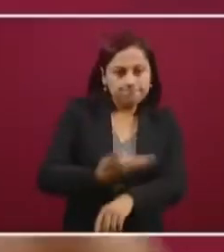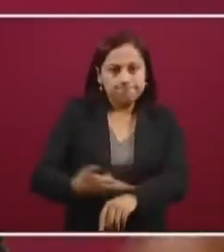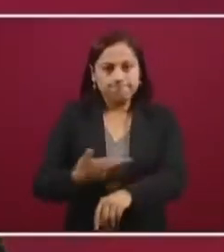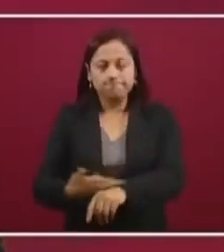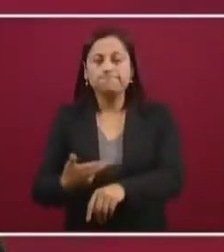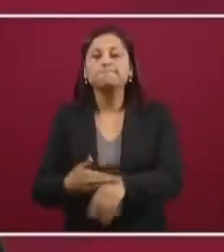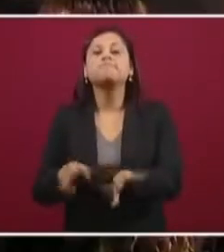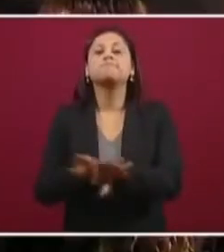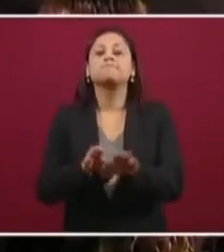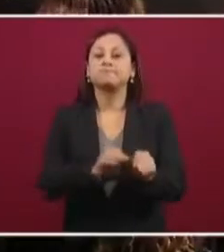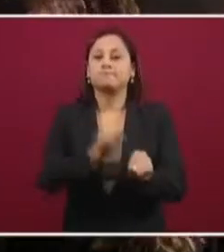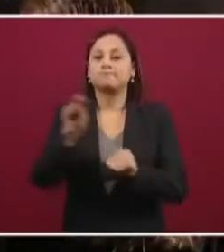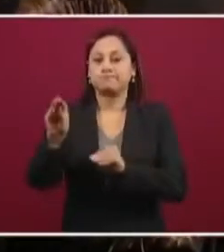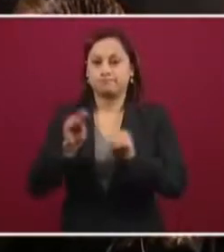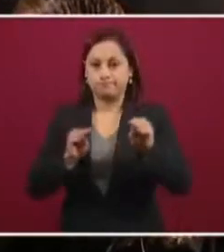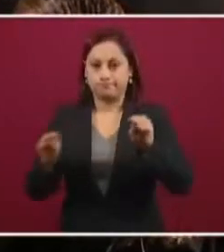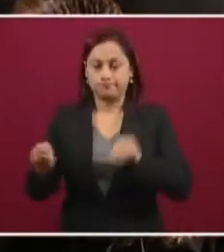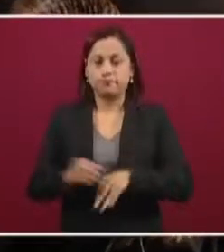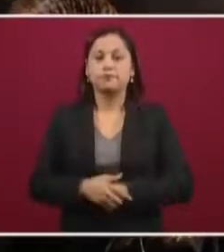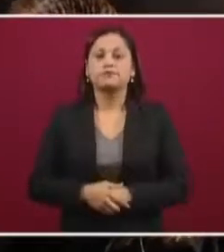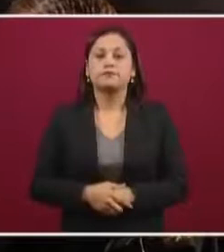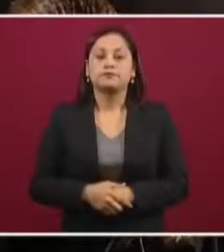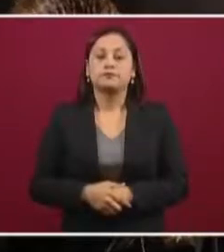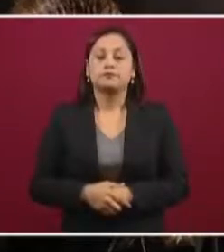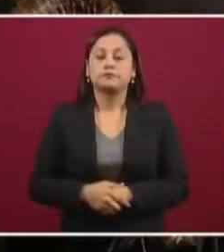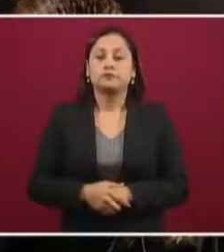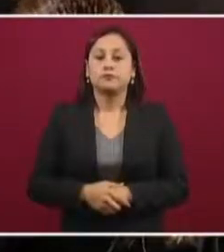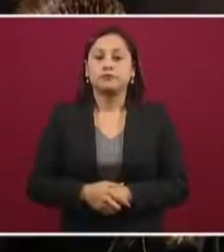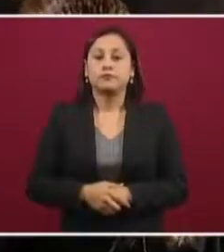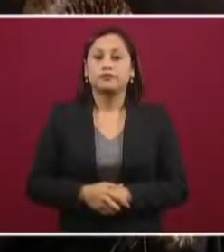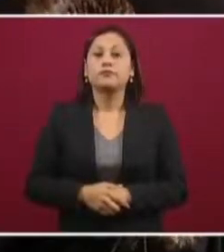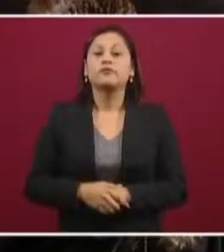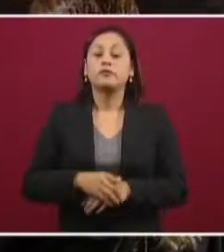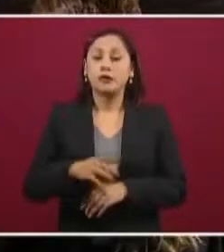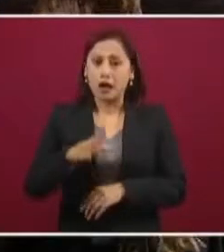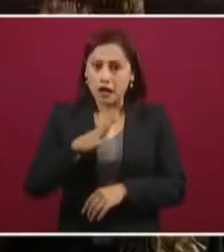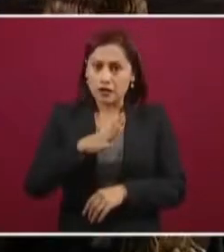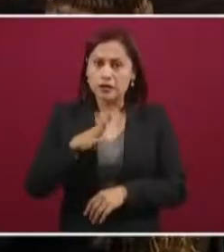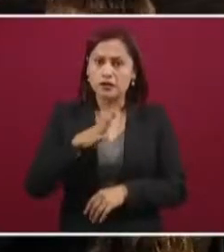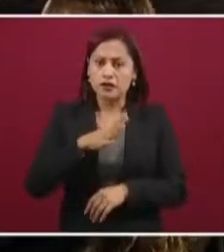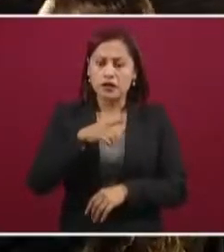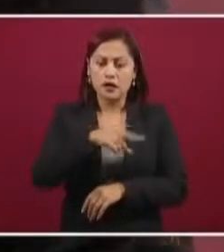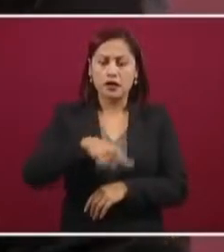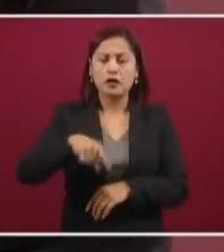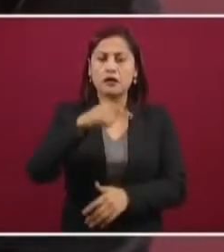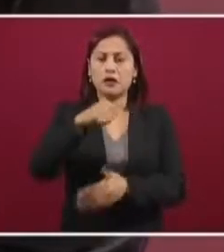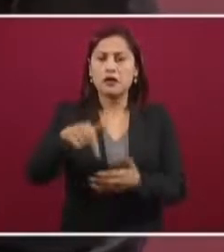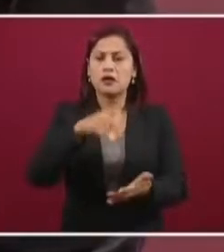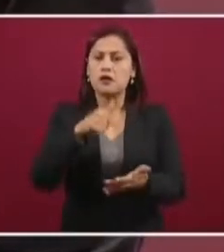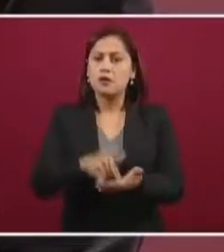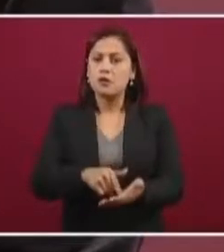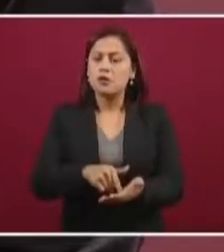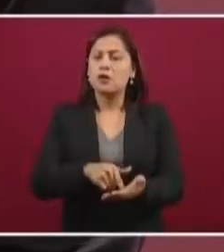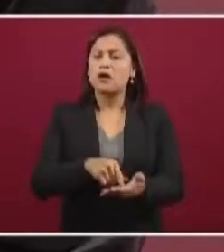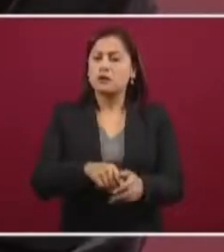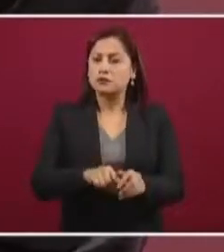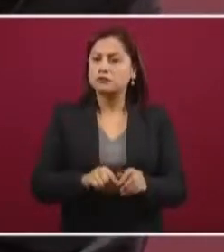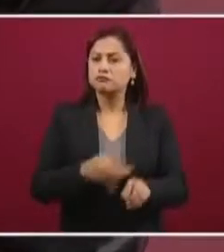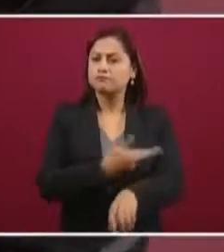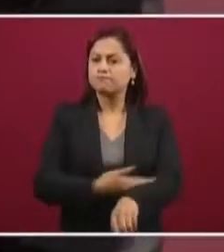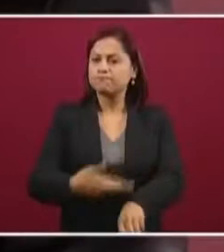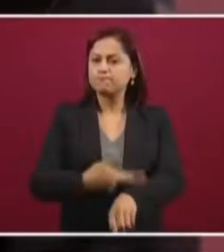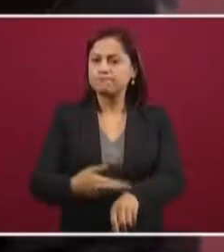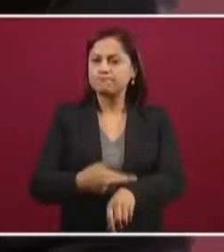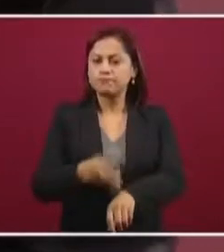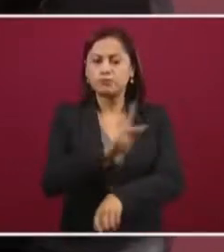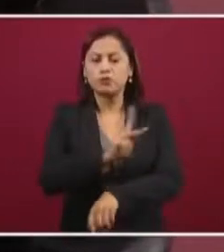se instalaron para informar a todos los elementos, a los policías,